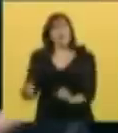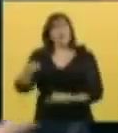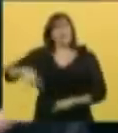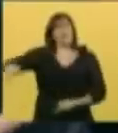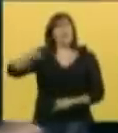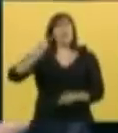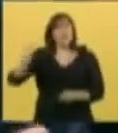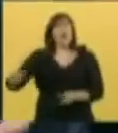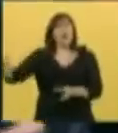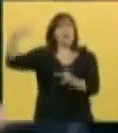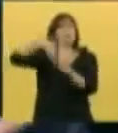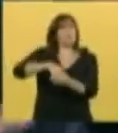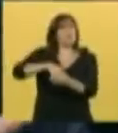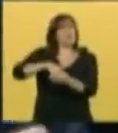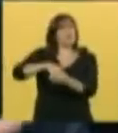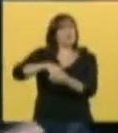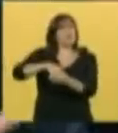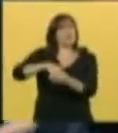y votaron